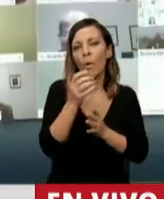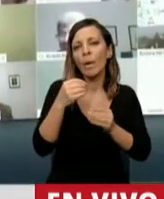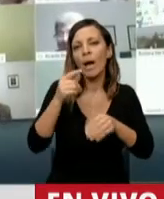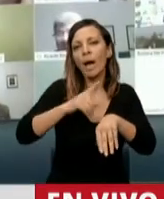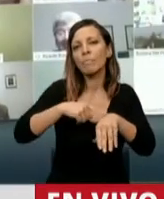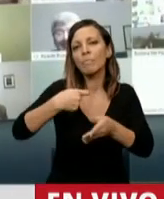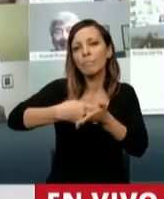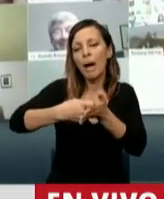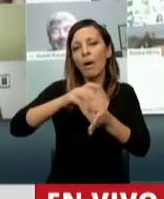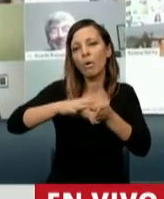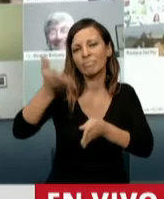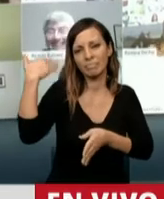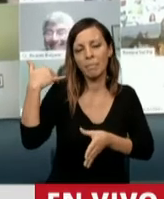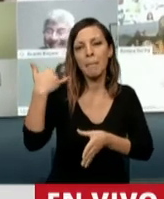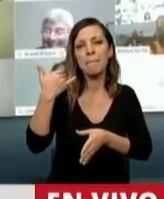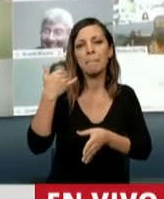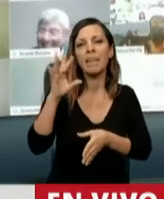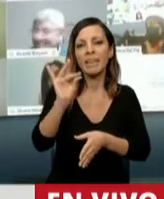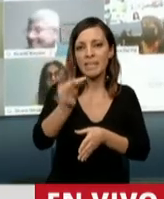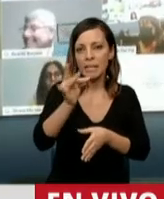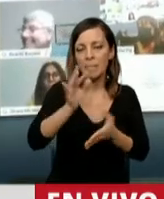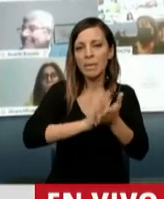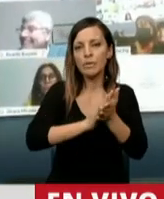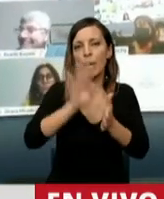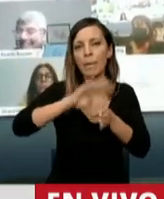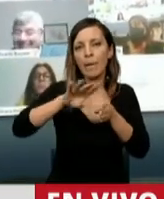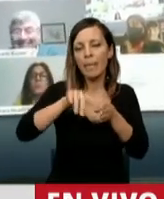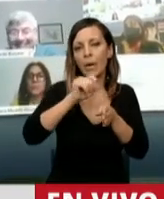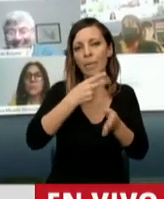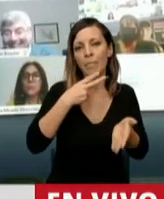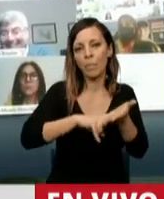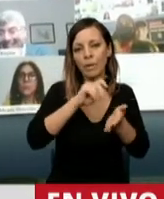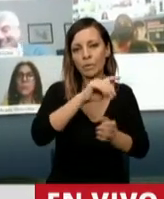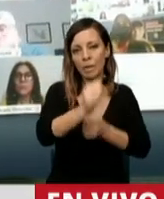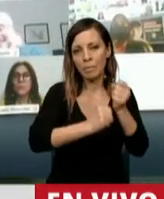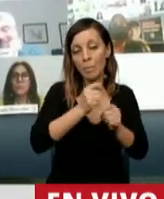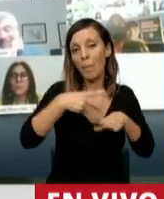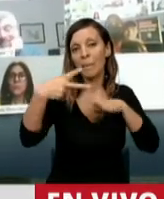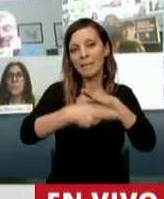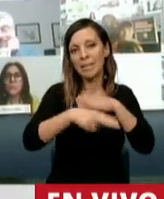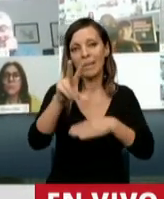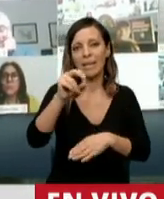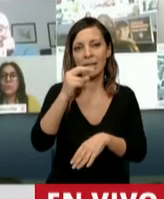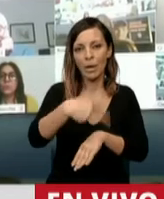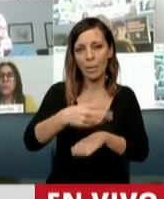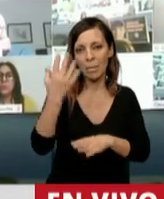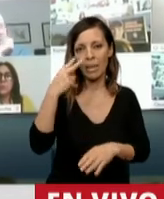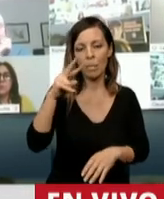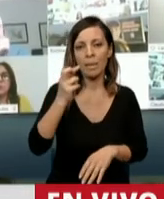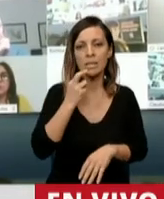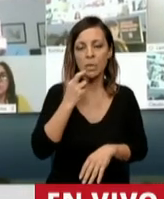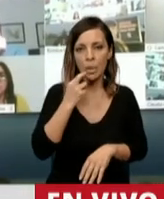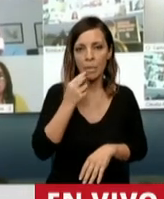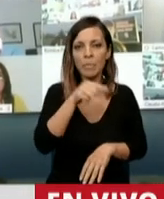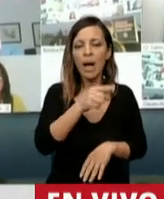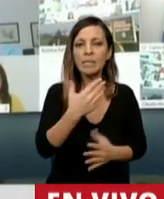ya en diciembre pasado de las deudas tributarias de las pymes que vencían allá el 30 de noviembre de 2019, donde se podía